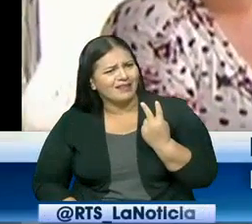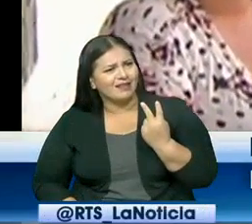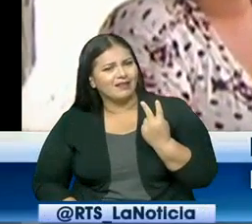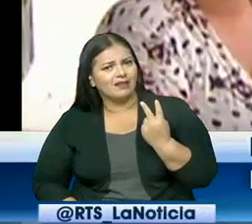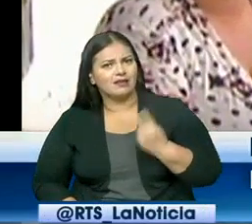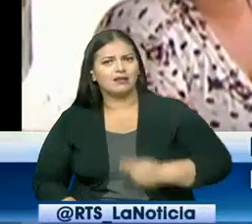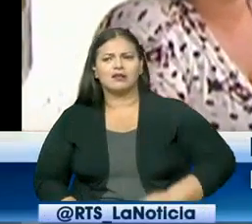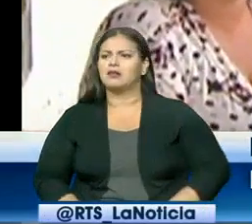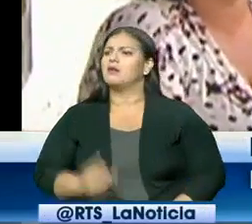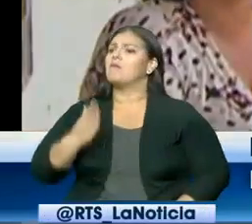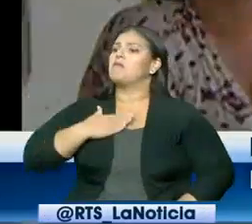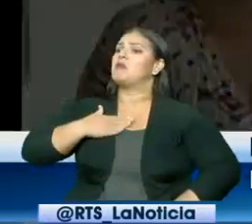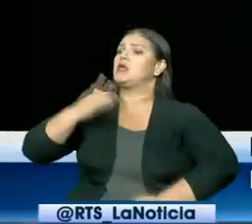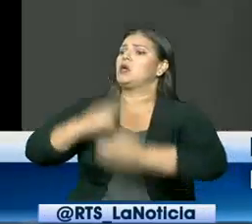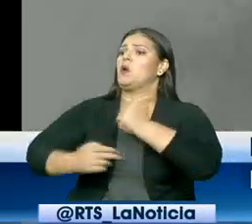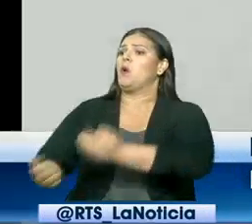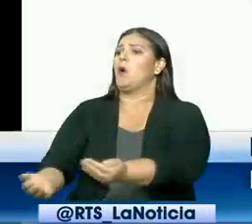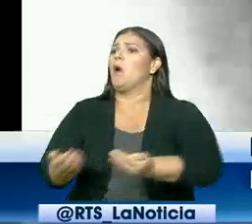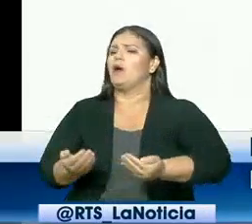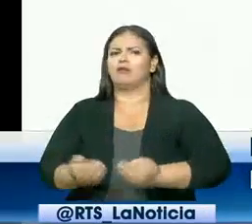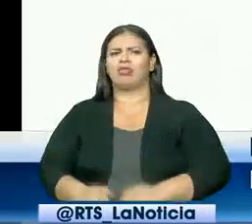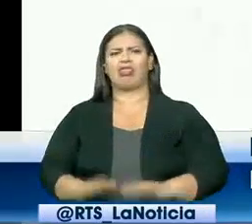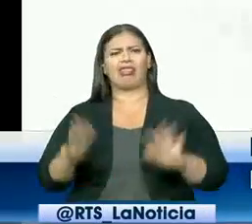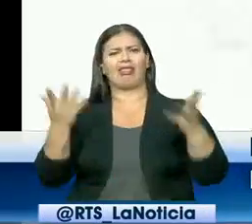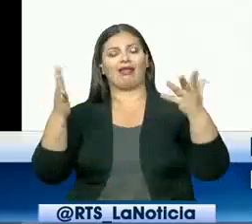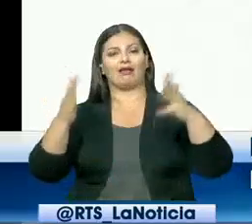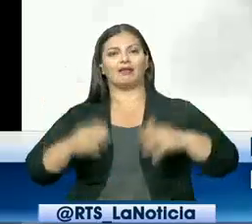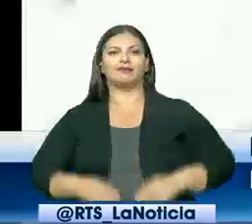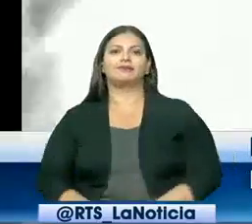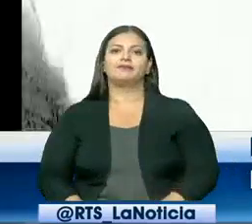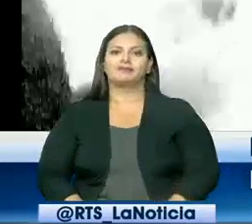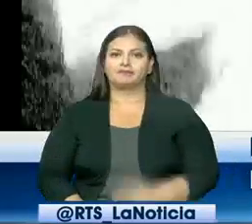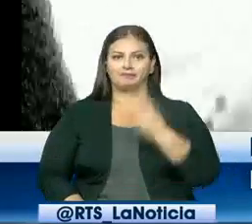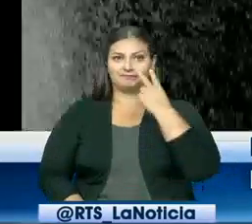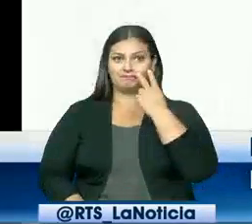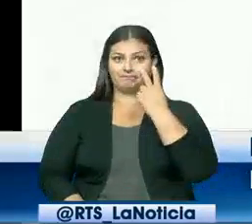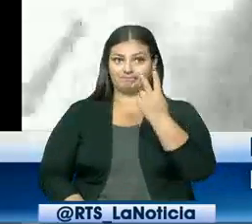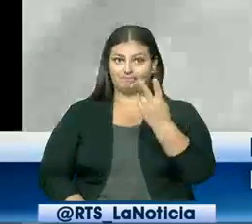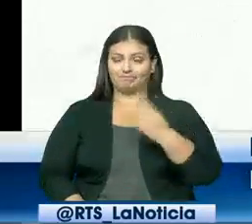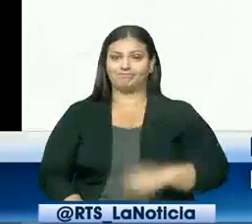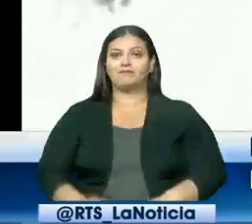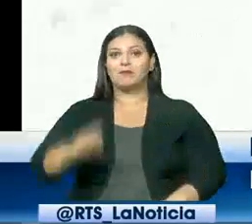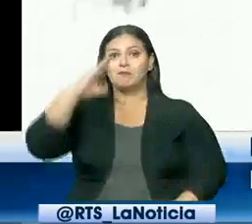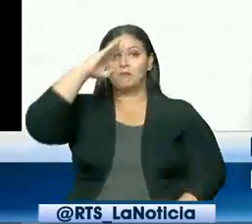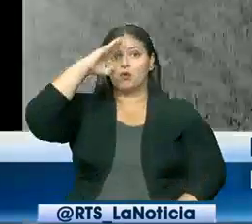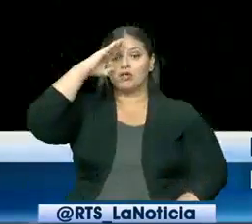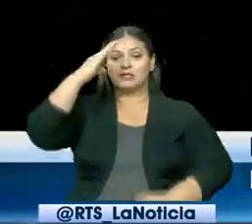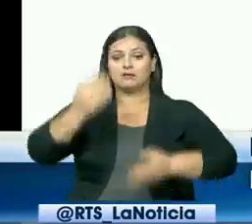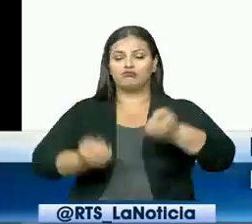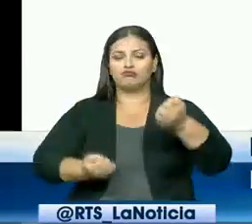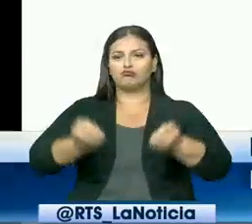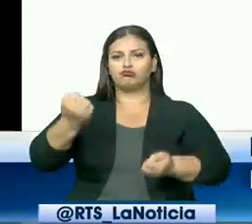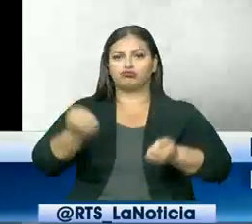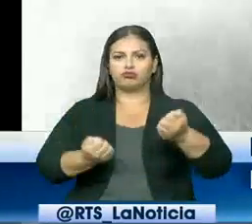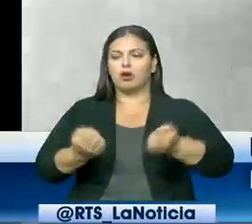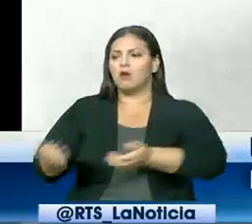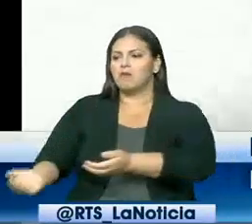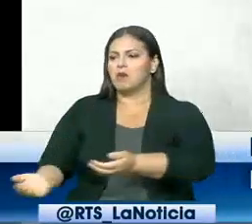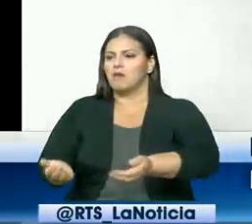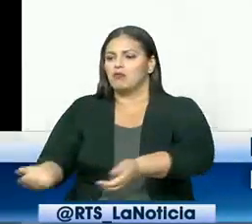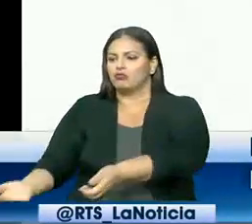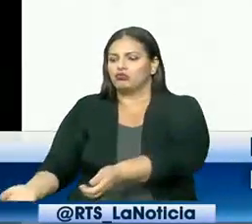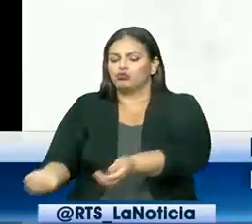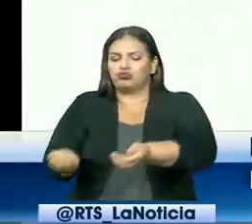Marcillo es la señora que iba en esa camioneta, en la que trasladaban al neonato hasta el hospital universitario. Es mejor. ¿Mejor